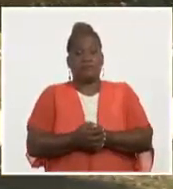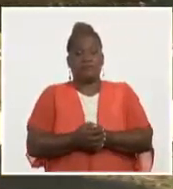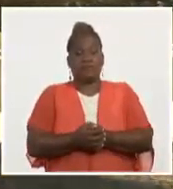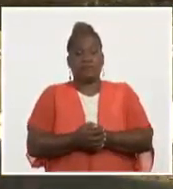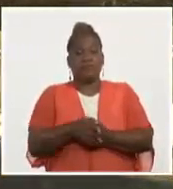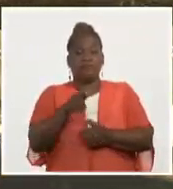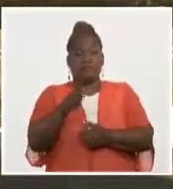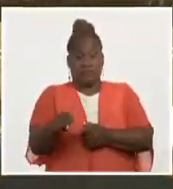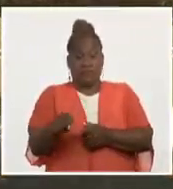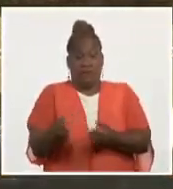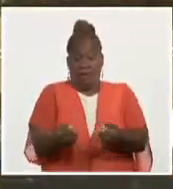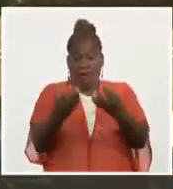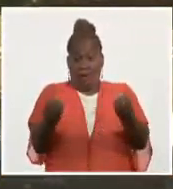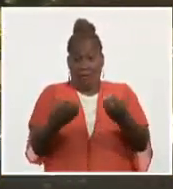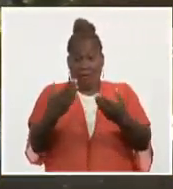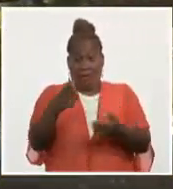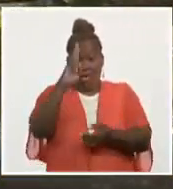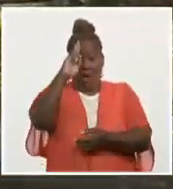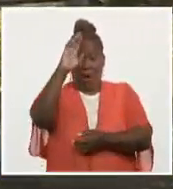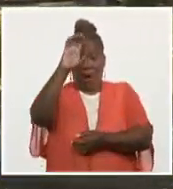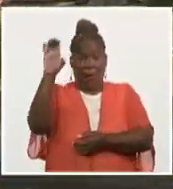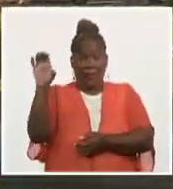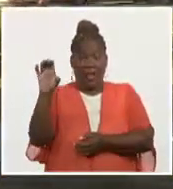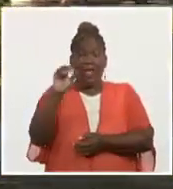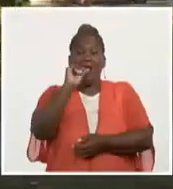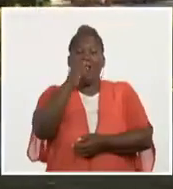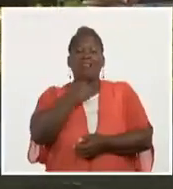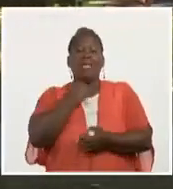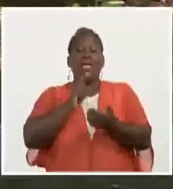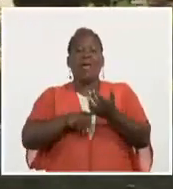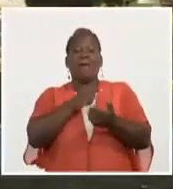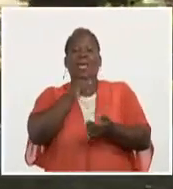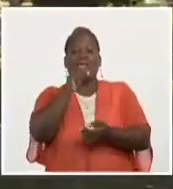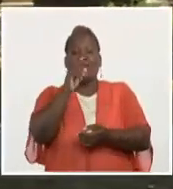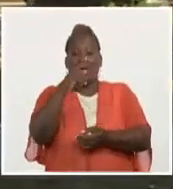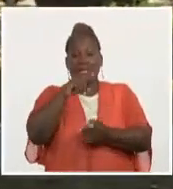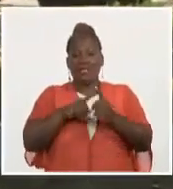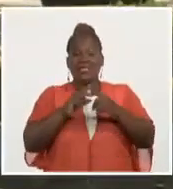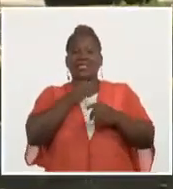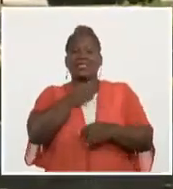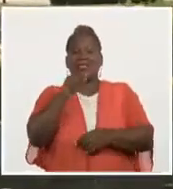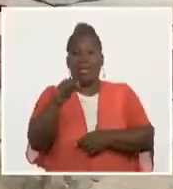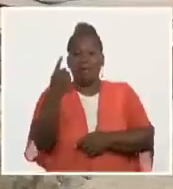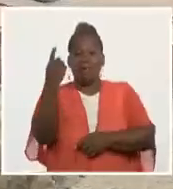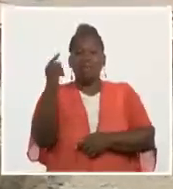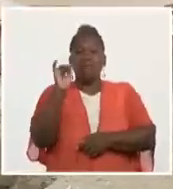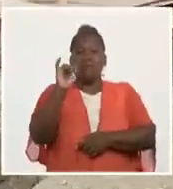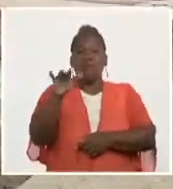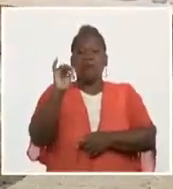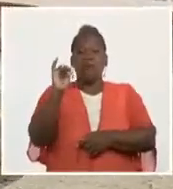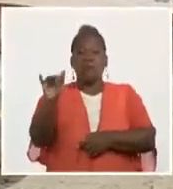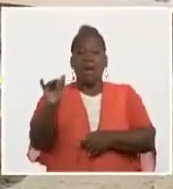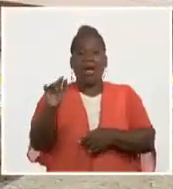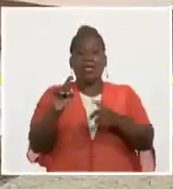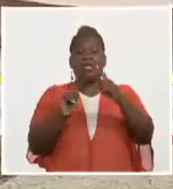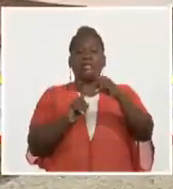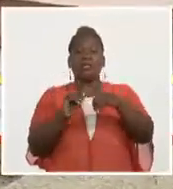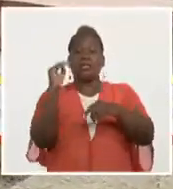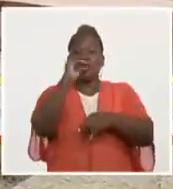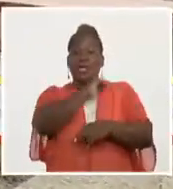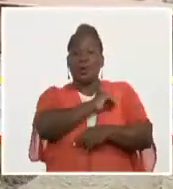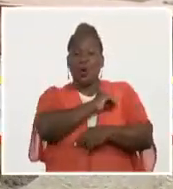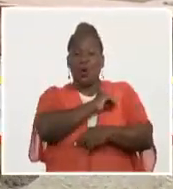En los jardines del Hospital Capitalino La Dependiente se construye el primer parque tecnológico a cielo abierto para el desarrollo de un programa